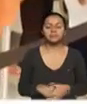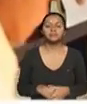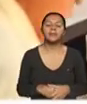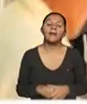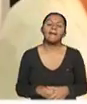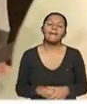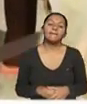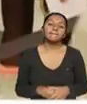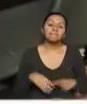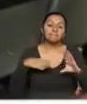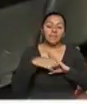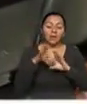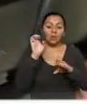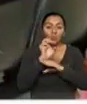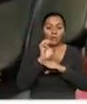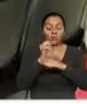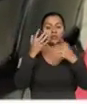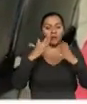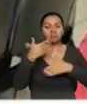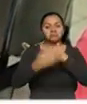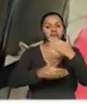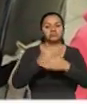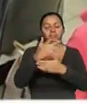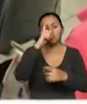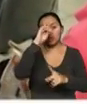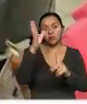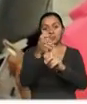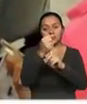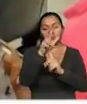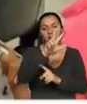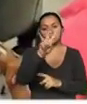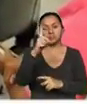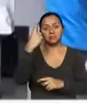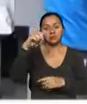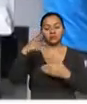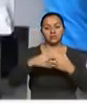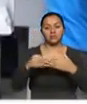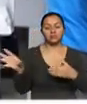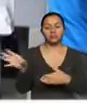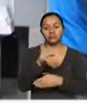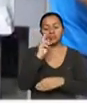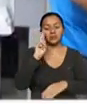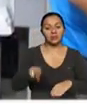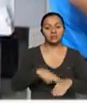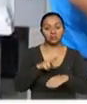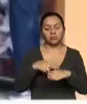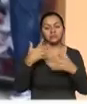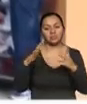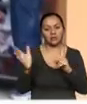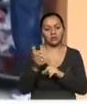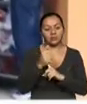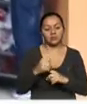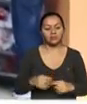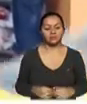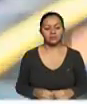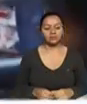esta manera, Banecuador sobrepasa ya su meta de colocar 32 millones de dólares a escala nacional durante